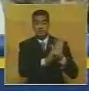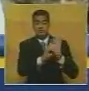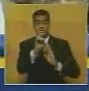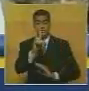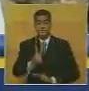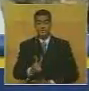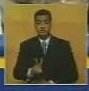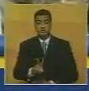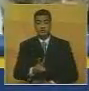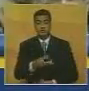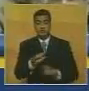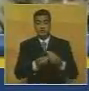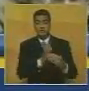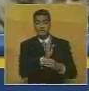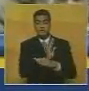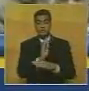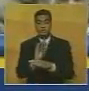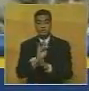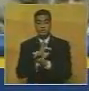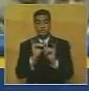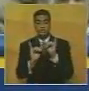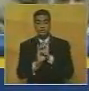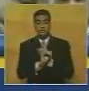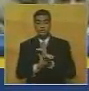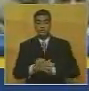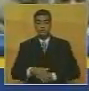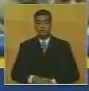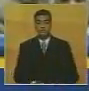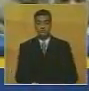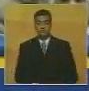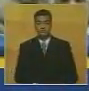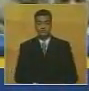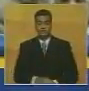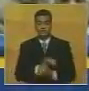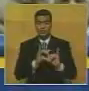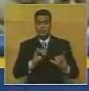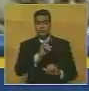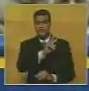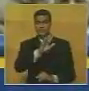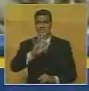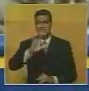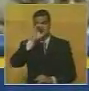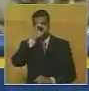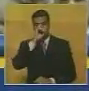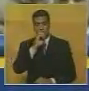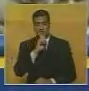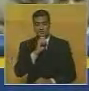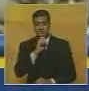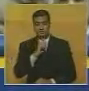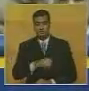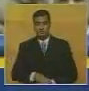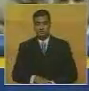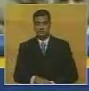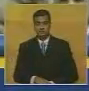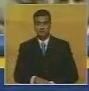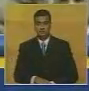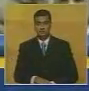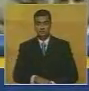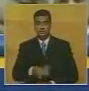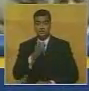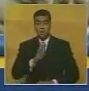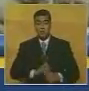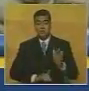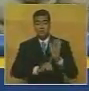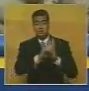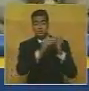los venezolanos a ser protegidos por instancias internacionales. En los últimos 25 años se ha desarrollado